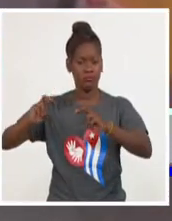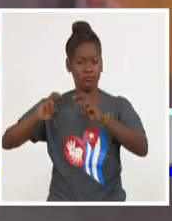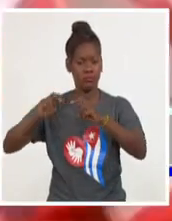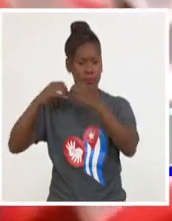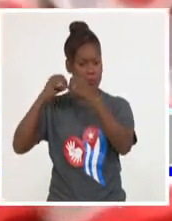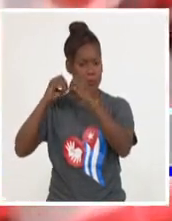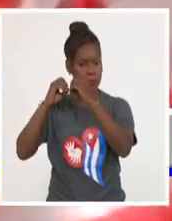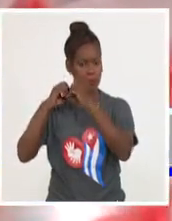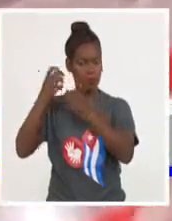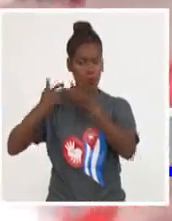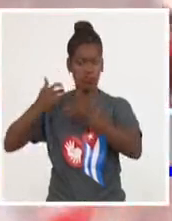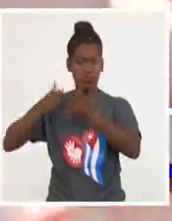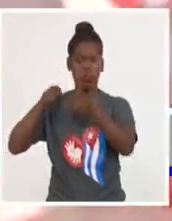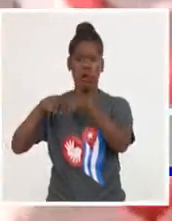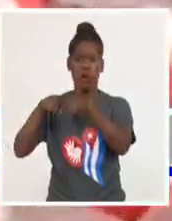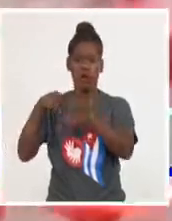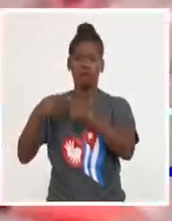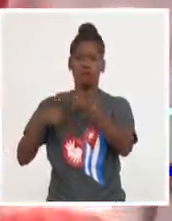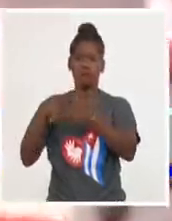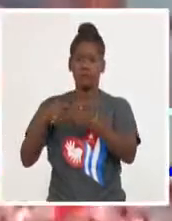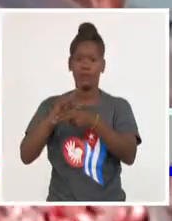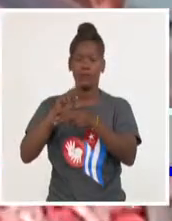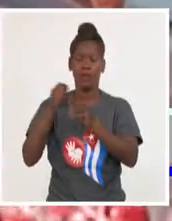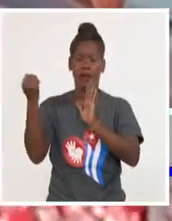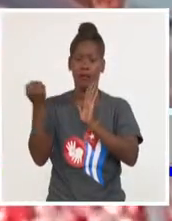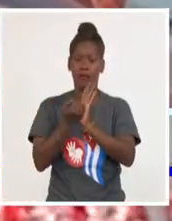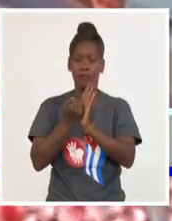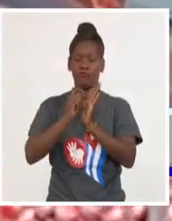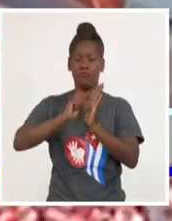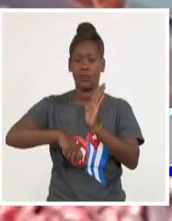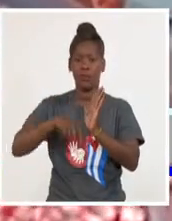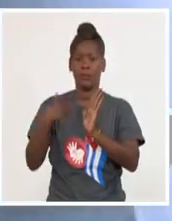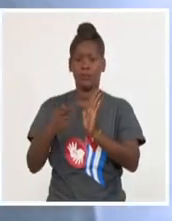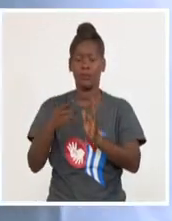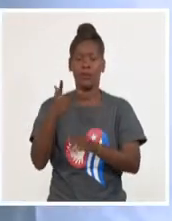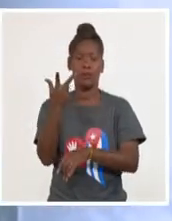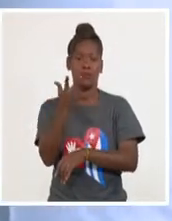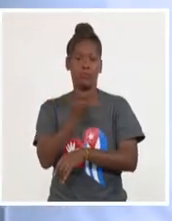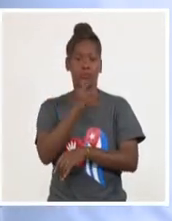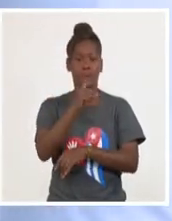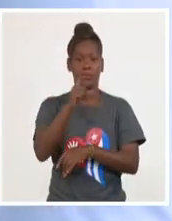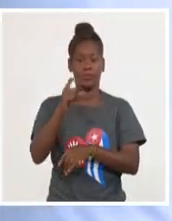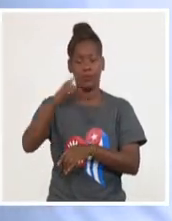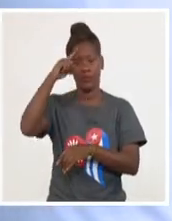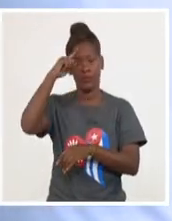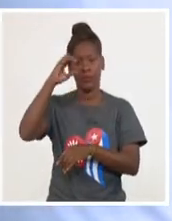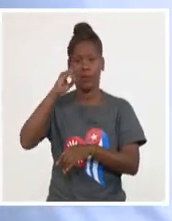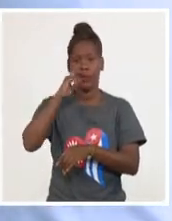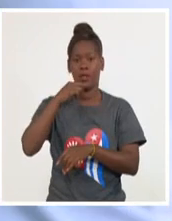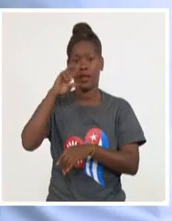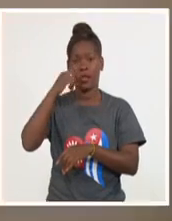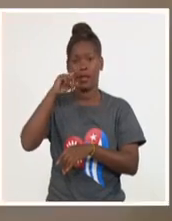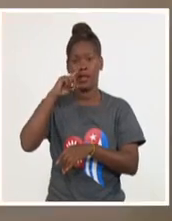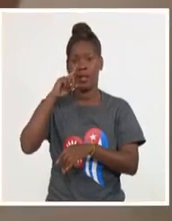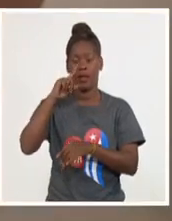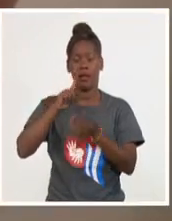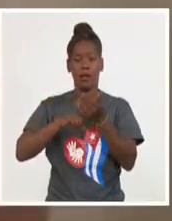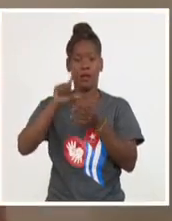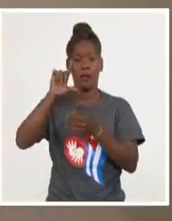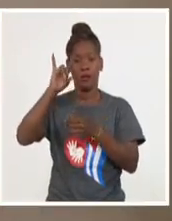Medicamentos, Equipos y Dispositivos Médicos aprueba hoy el autorizo de uso de emergencia de la vacuna cubana Soberana Plus en